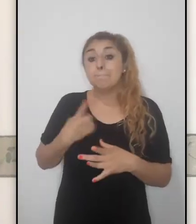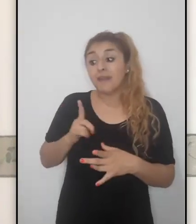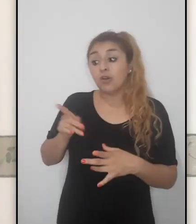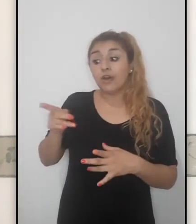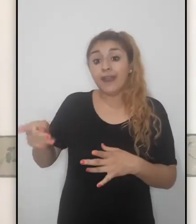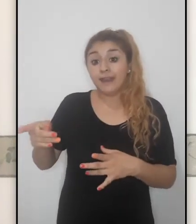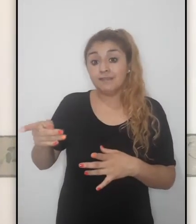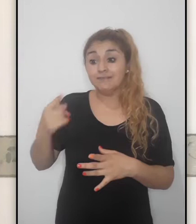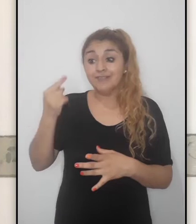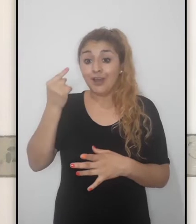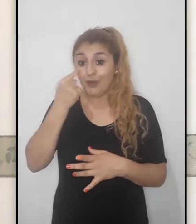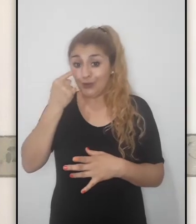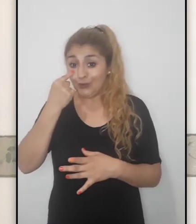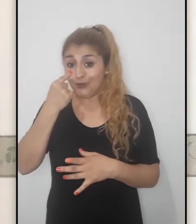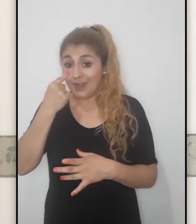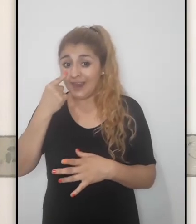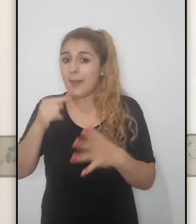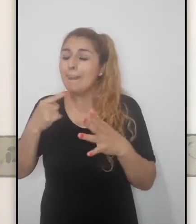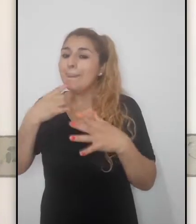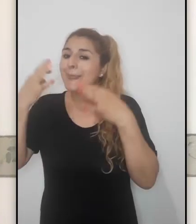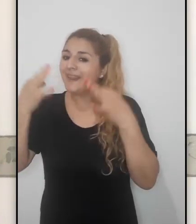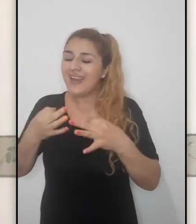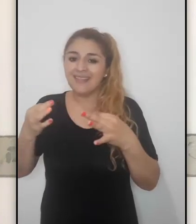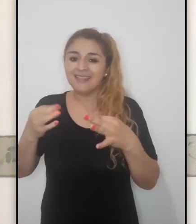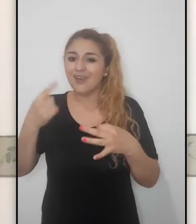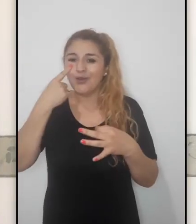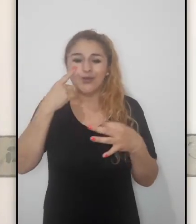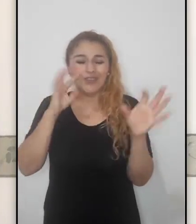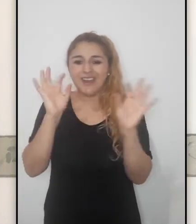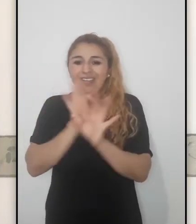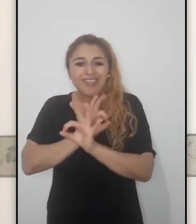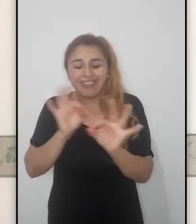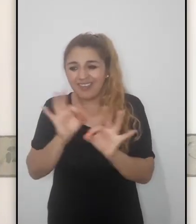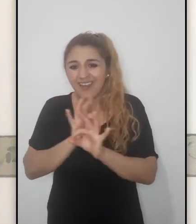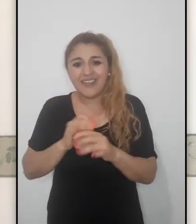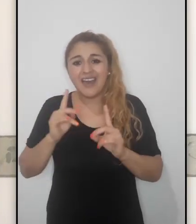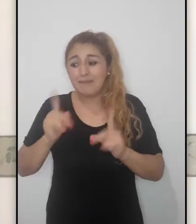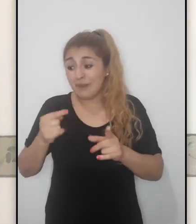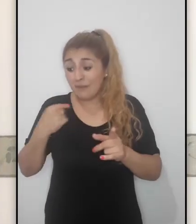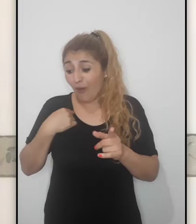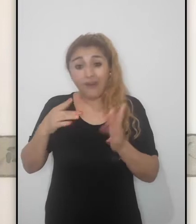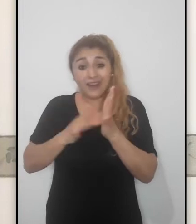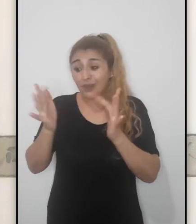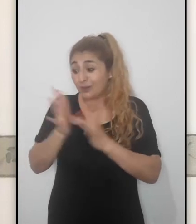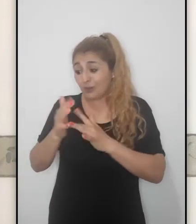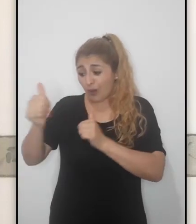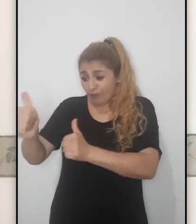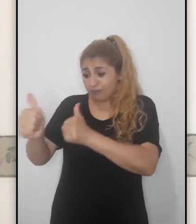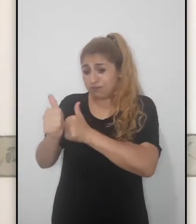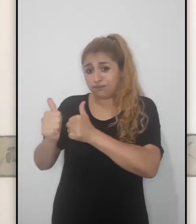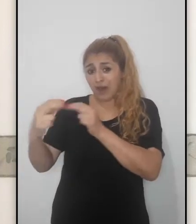a pesar de tenerla frente a sus ojos y el pecado